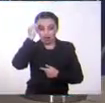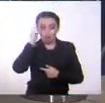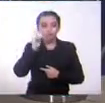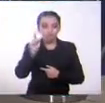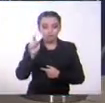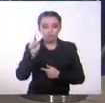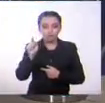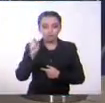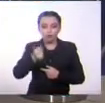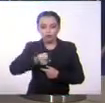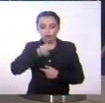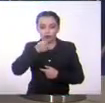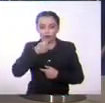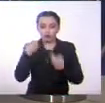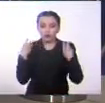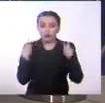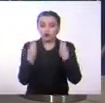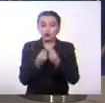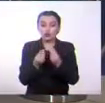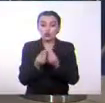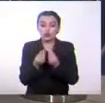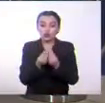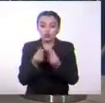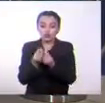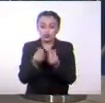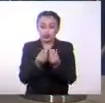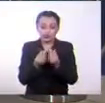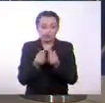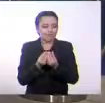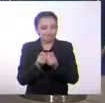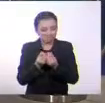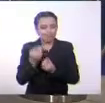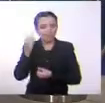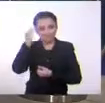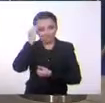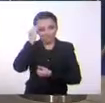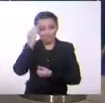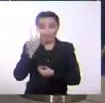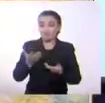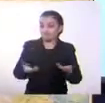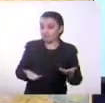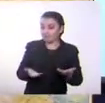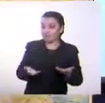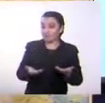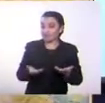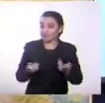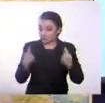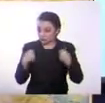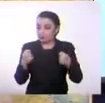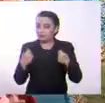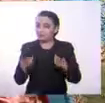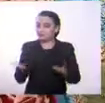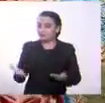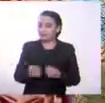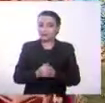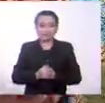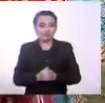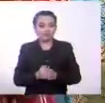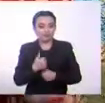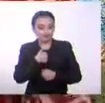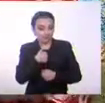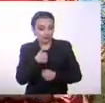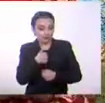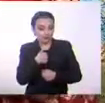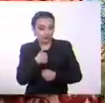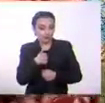para poder darle respuesta, que me ayudes a darle respuesta a las preguntas de los estudiantes. Bueno, vamos a intentar hacerlo. Fíjate de que como, pues sí,